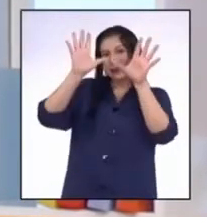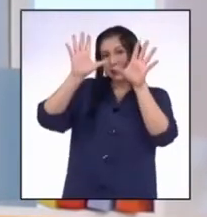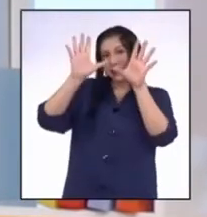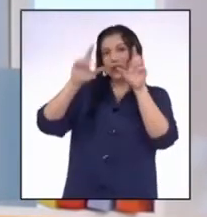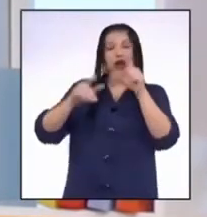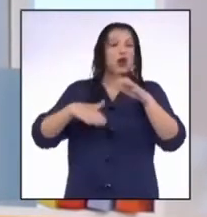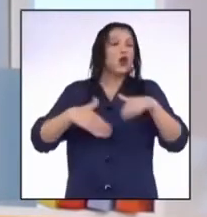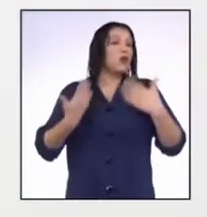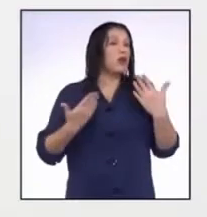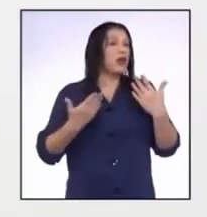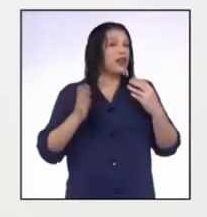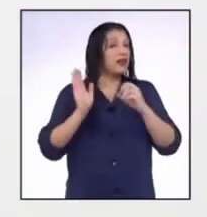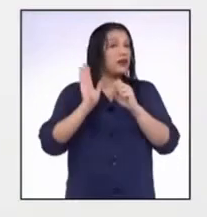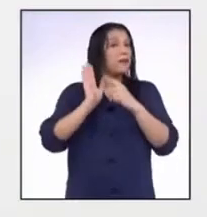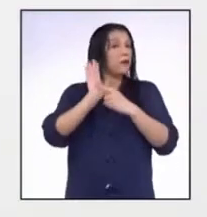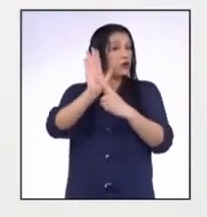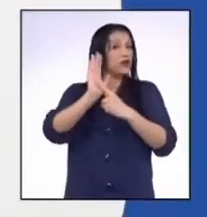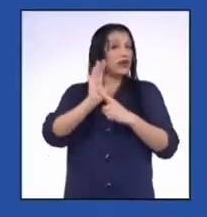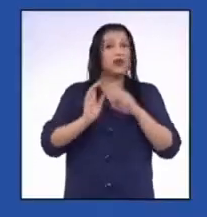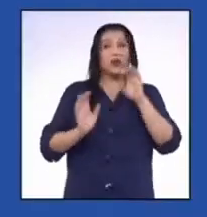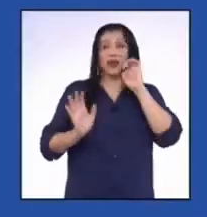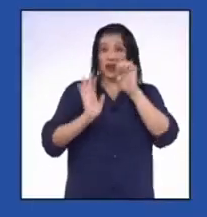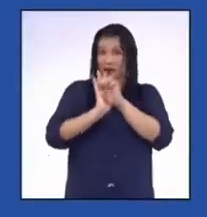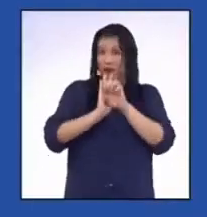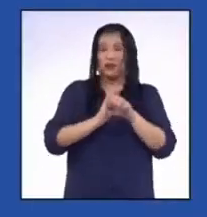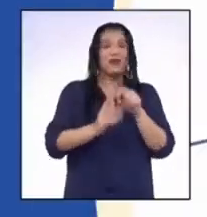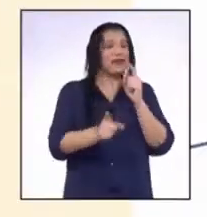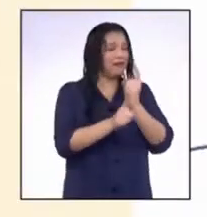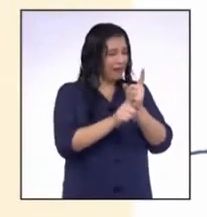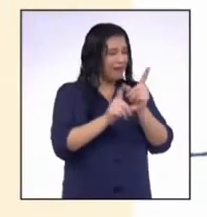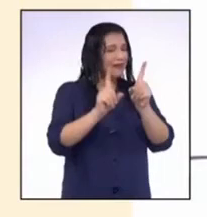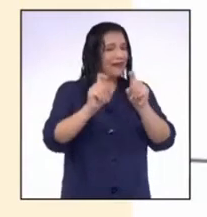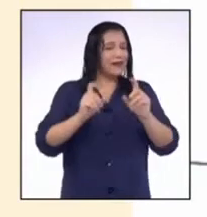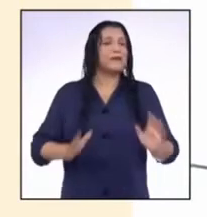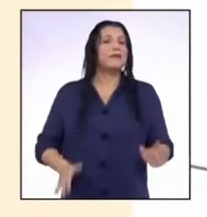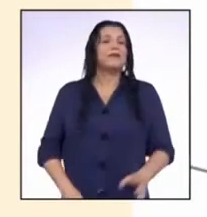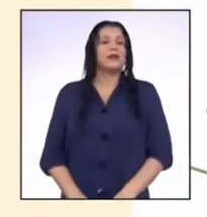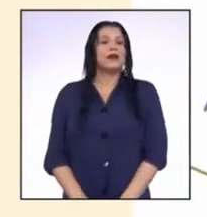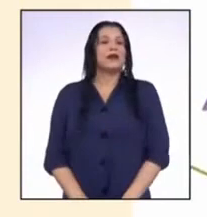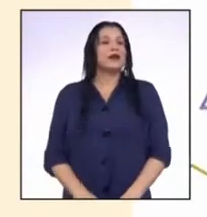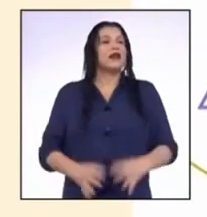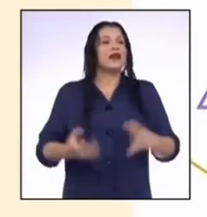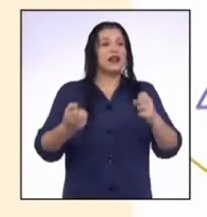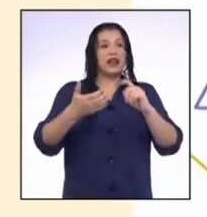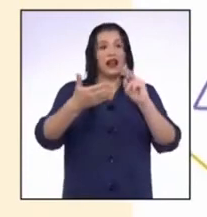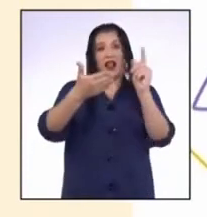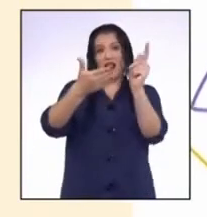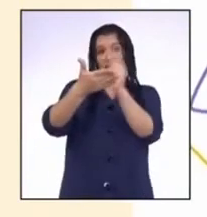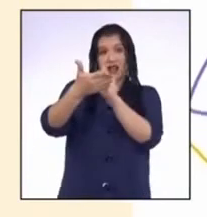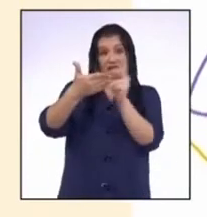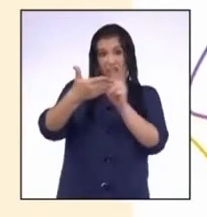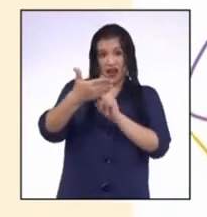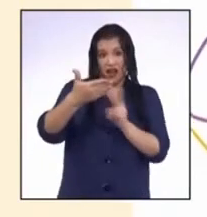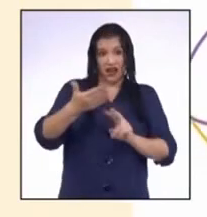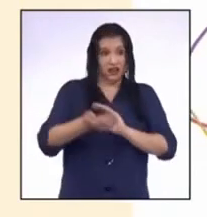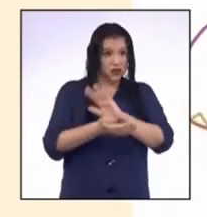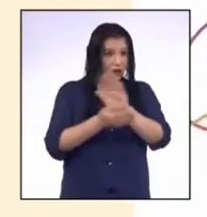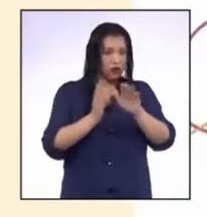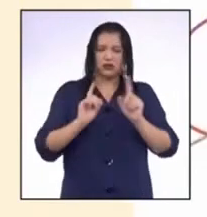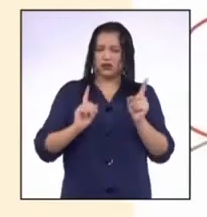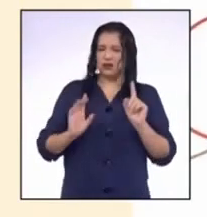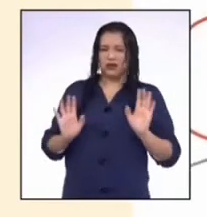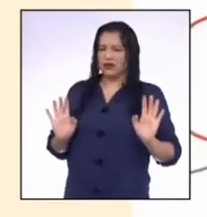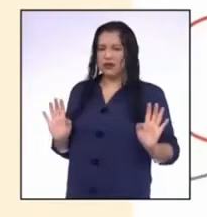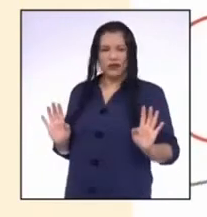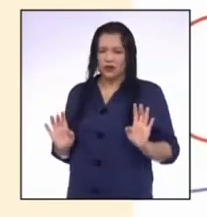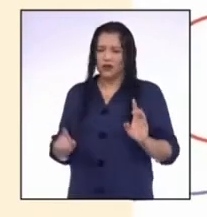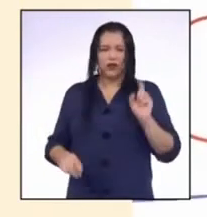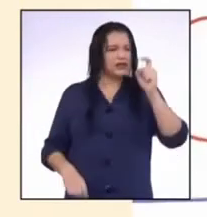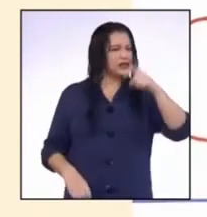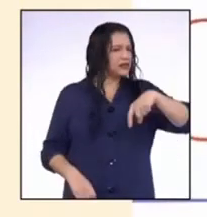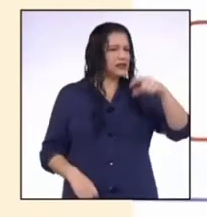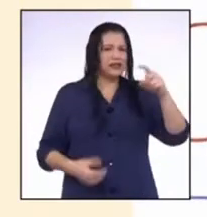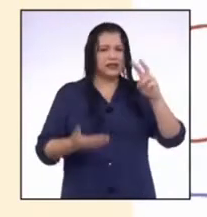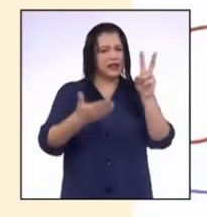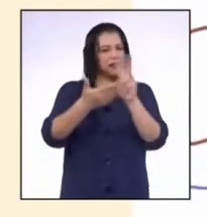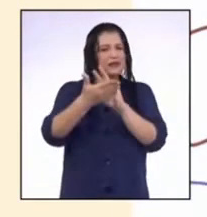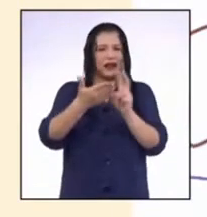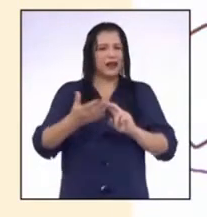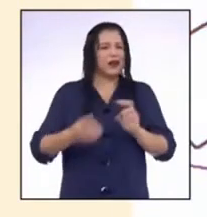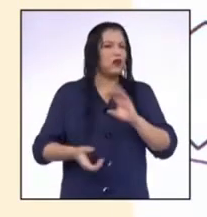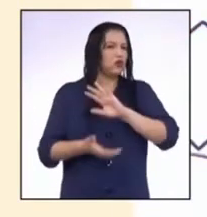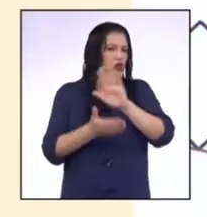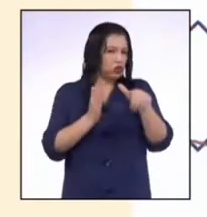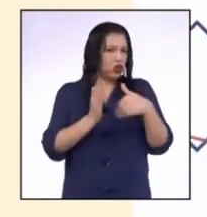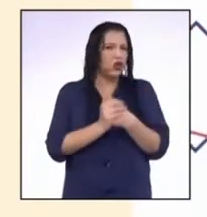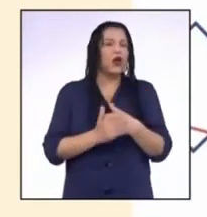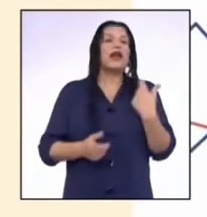podría mostrar un ejemplo? ¡Por supuesto! ¿Desea que lea todo el ensayo, profesora Betsy? No, no es necesario.